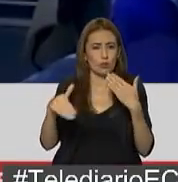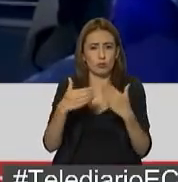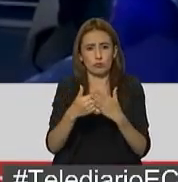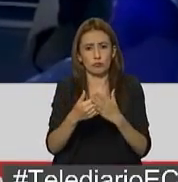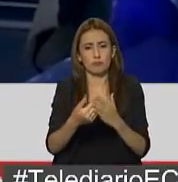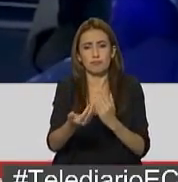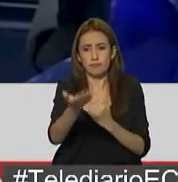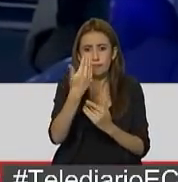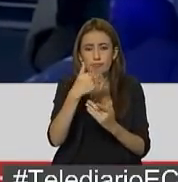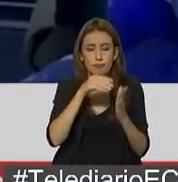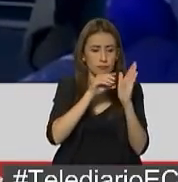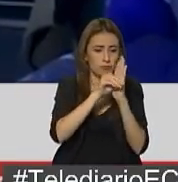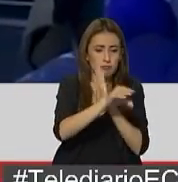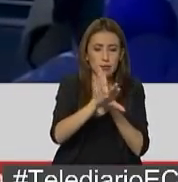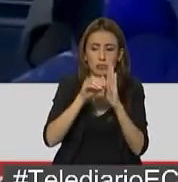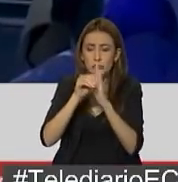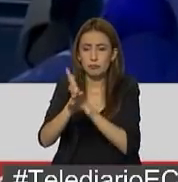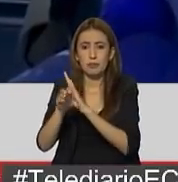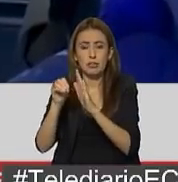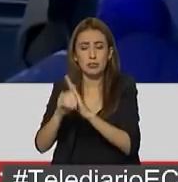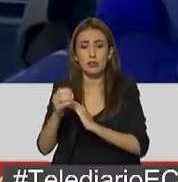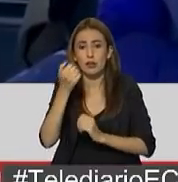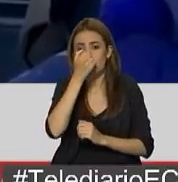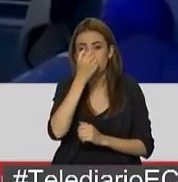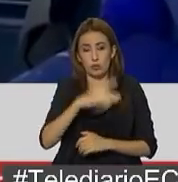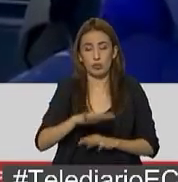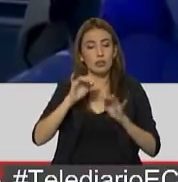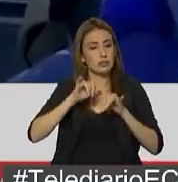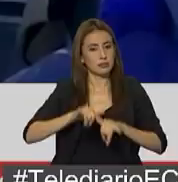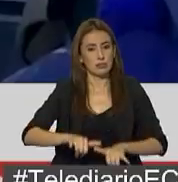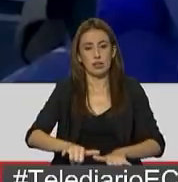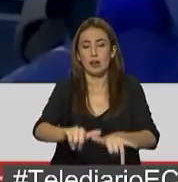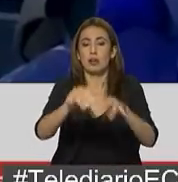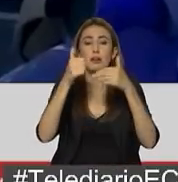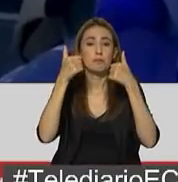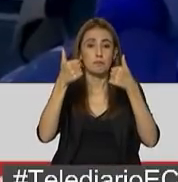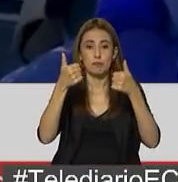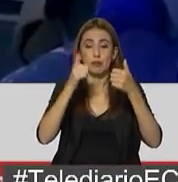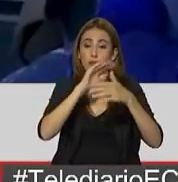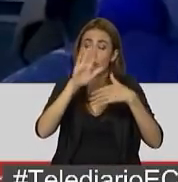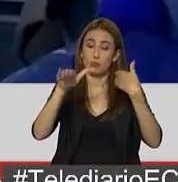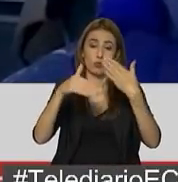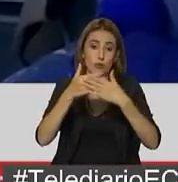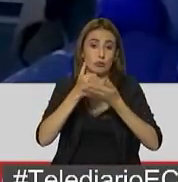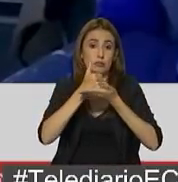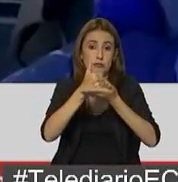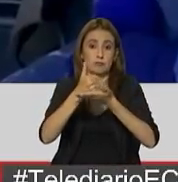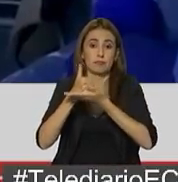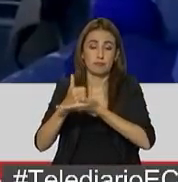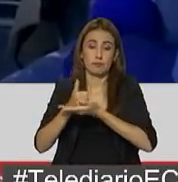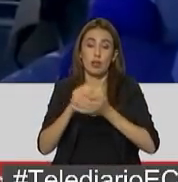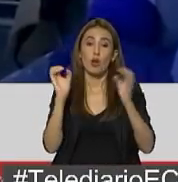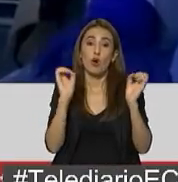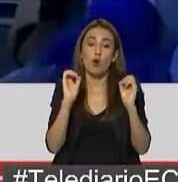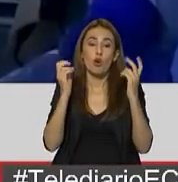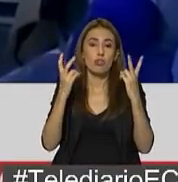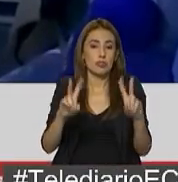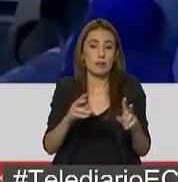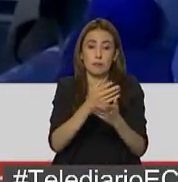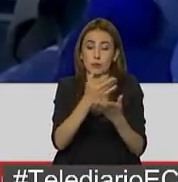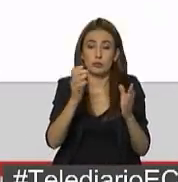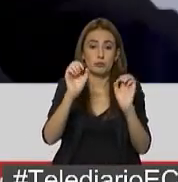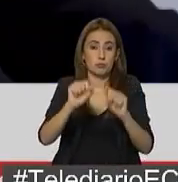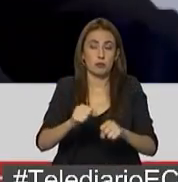debemos poner de nuestra parte para salir adelante de esto. Entonces sería muy bueno que todos ayudaran donando sangre o de la manera que